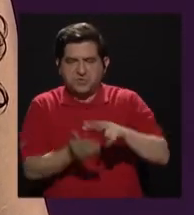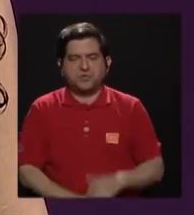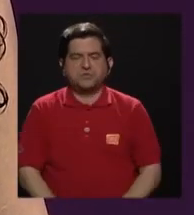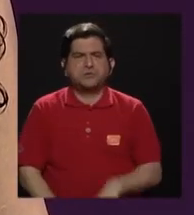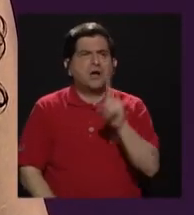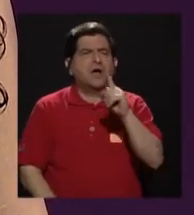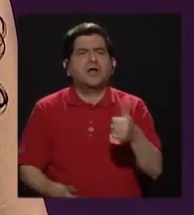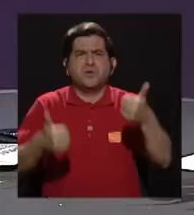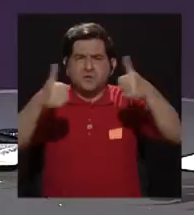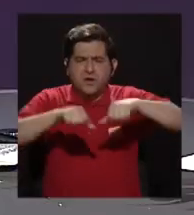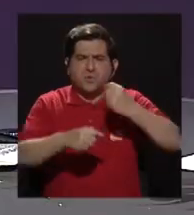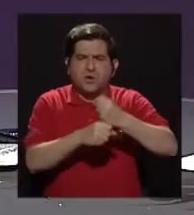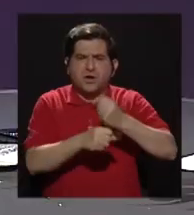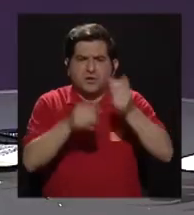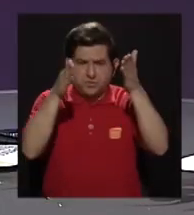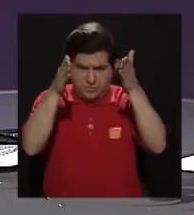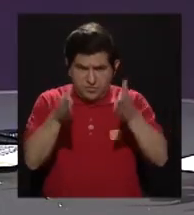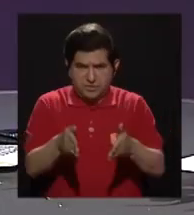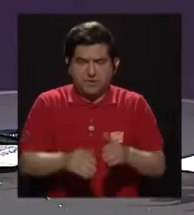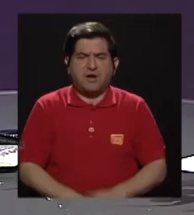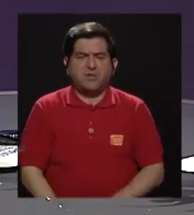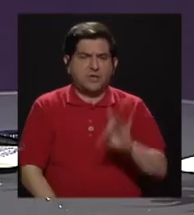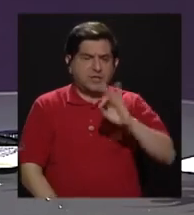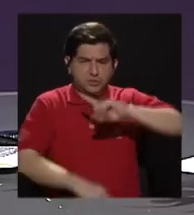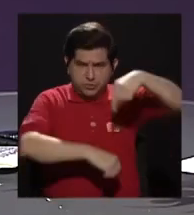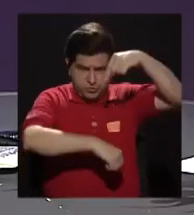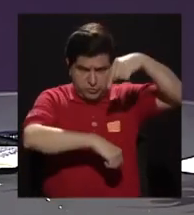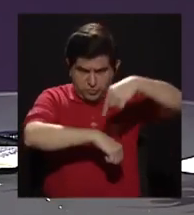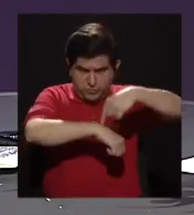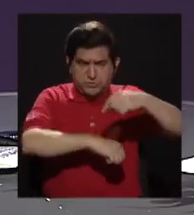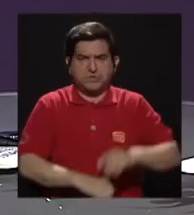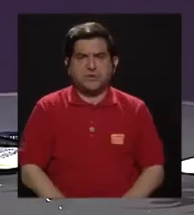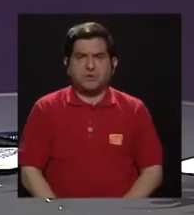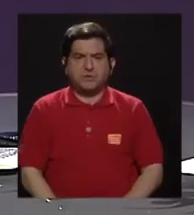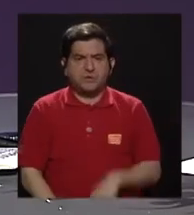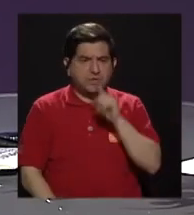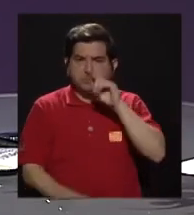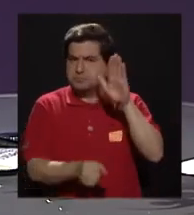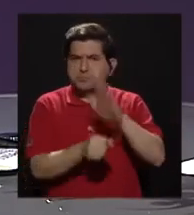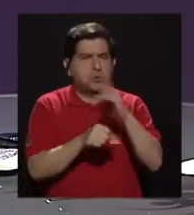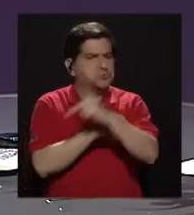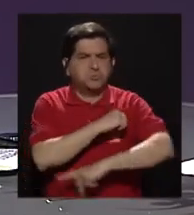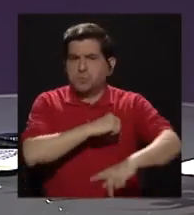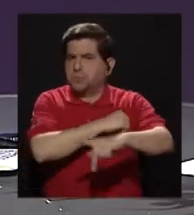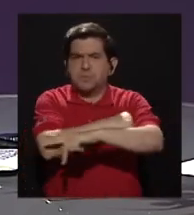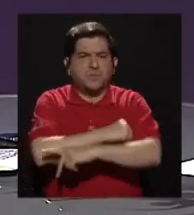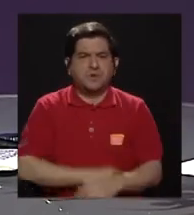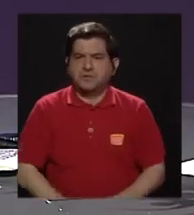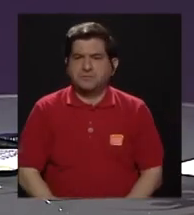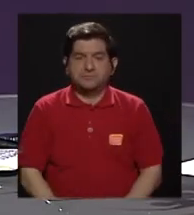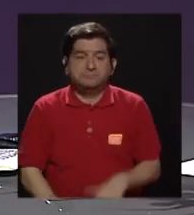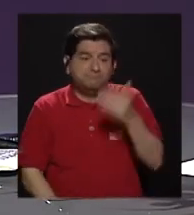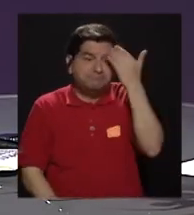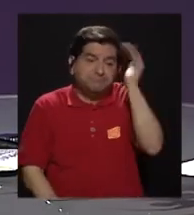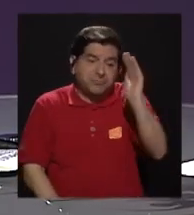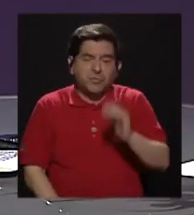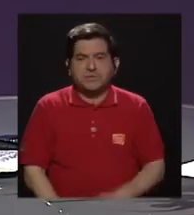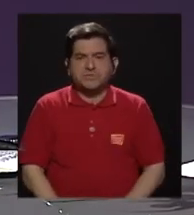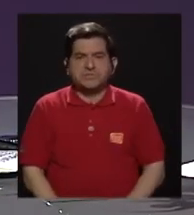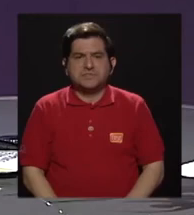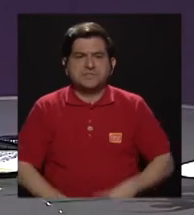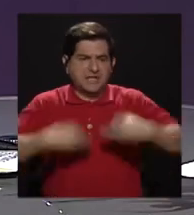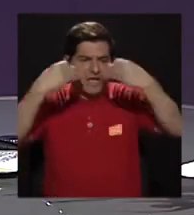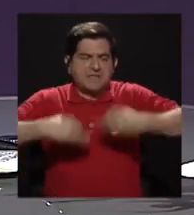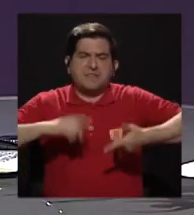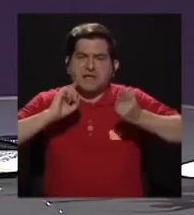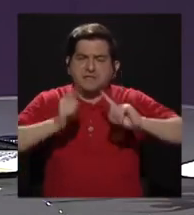de que las trabajadoras de 8 horas, no, nada se cumple en este país. No sé qué medidas vamos a tener